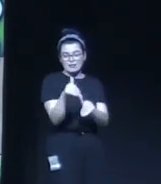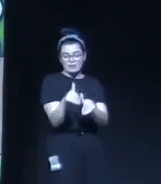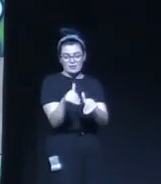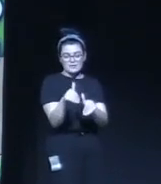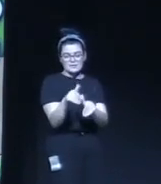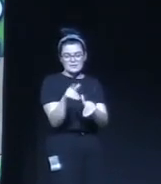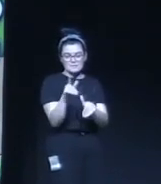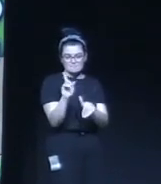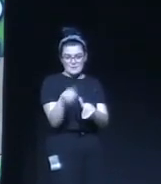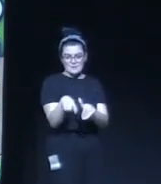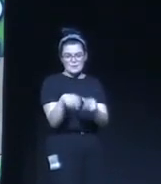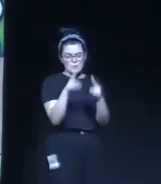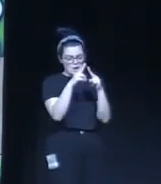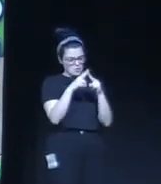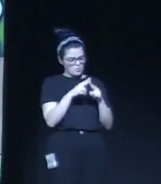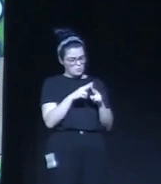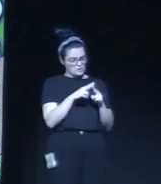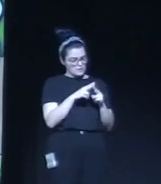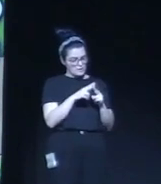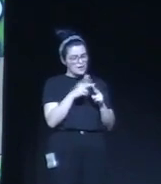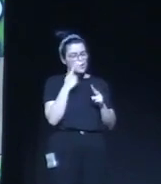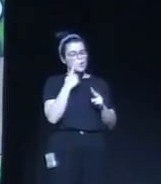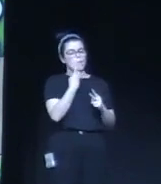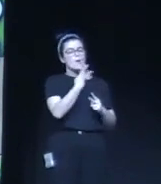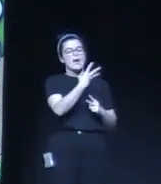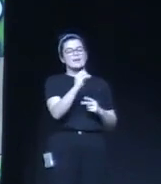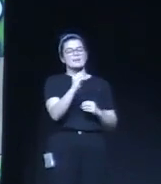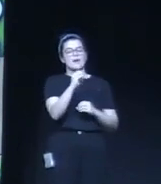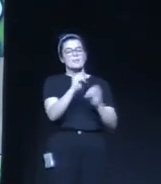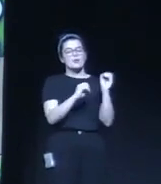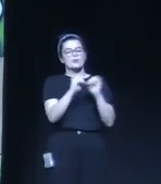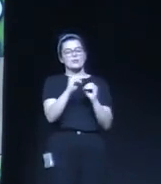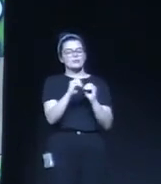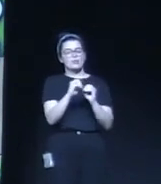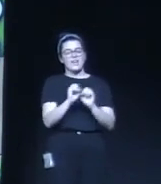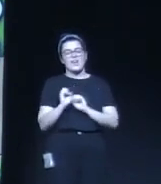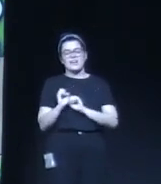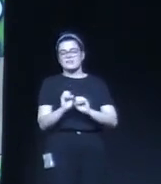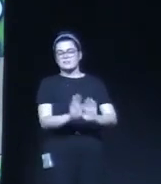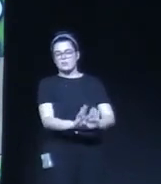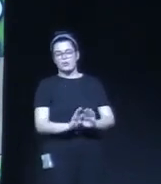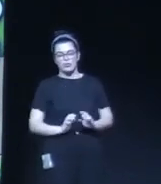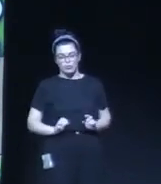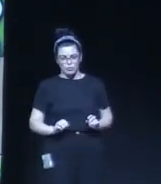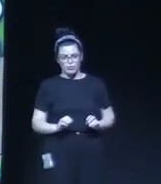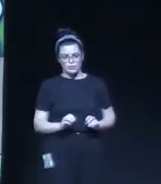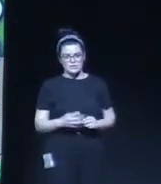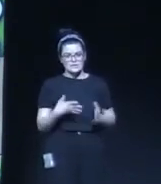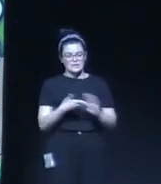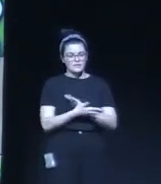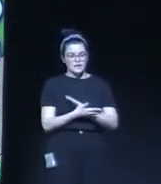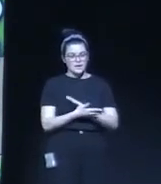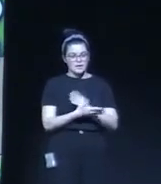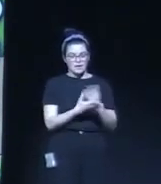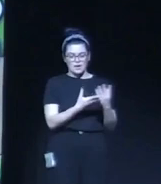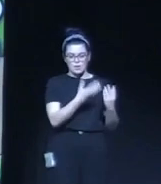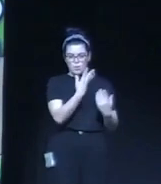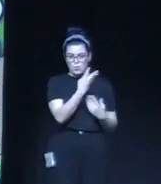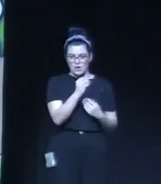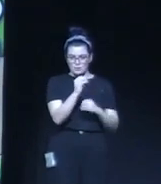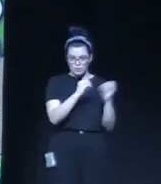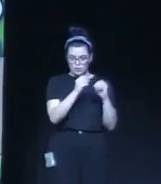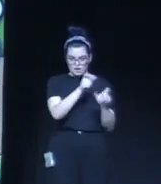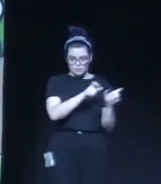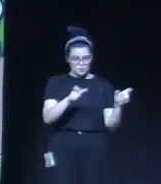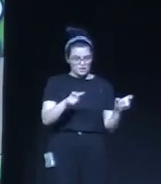una encuesta que hay un 40% de abstención, ¿no? O sea, sí, que 4 de cada 10 personas han decidido no votar. Yo creo que el